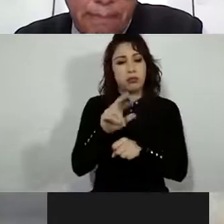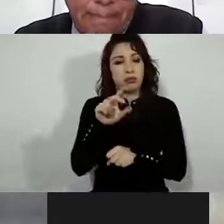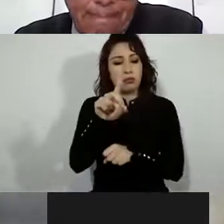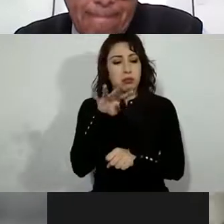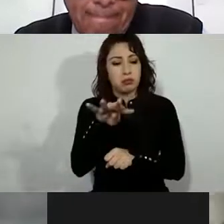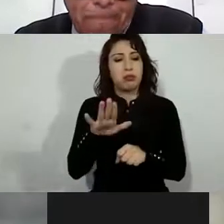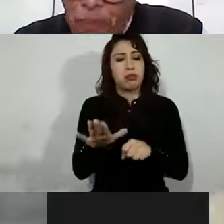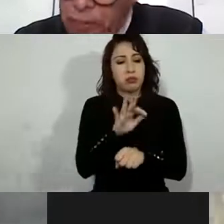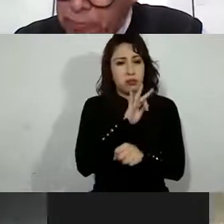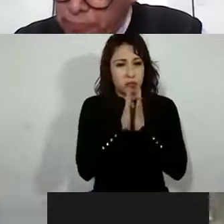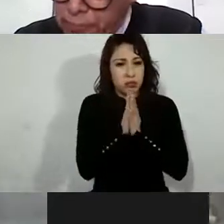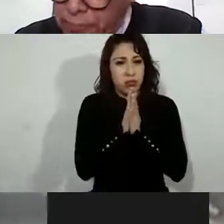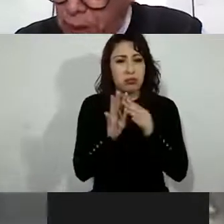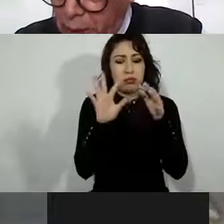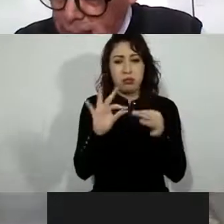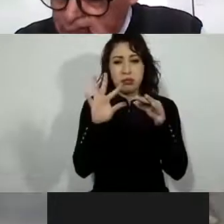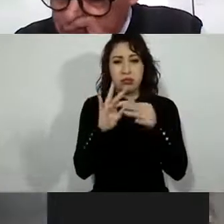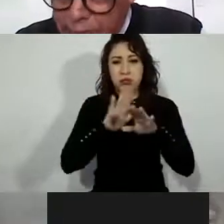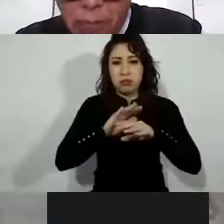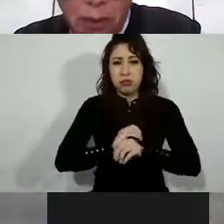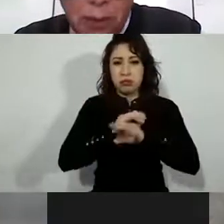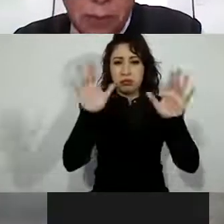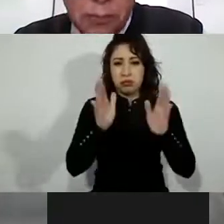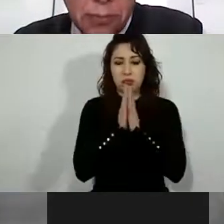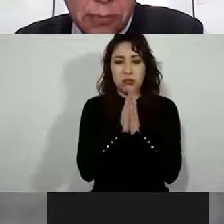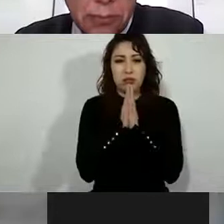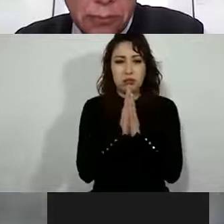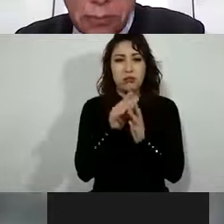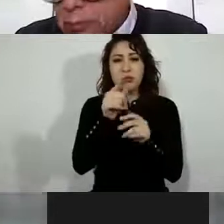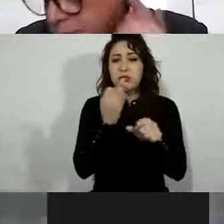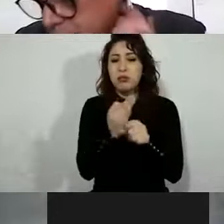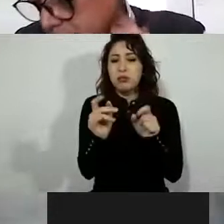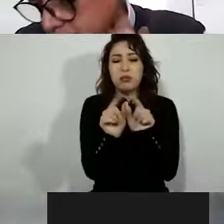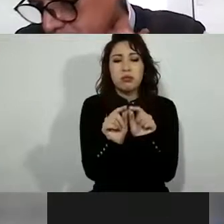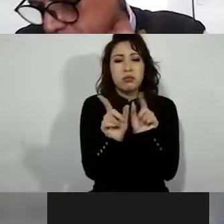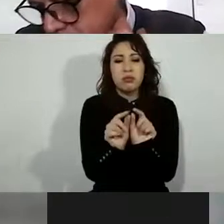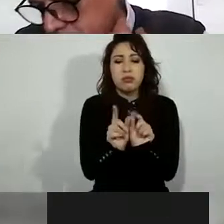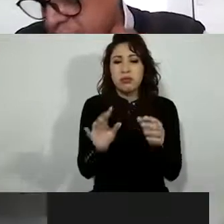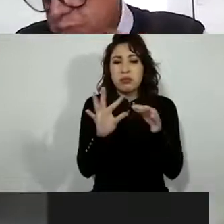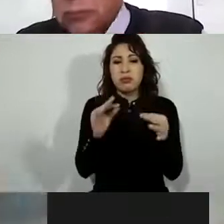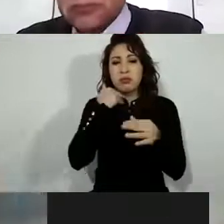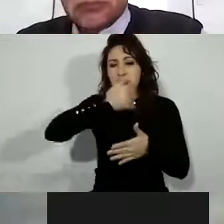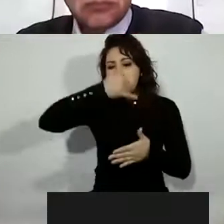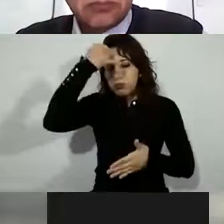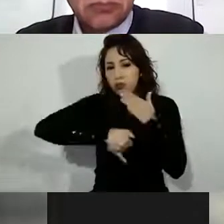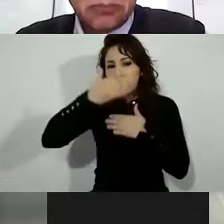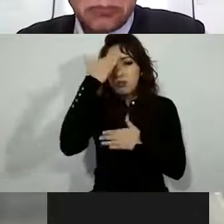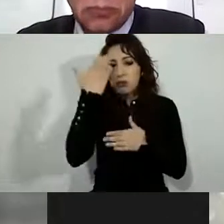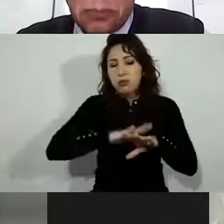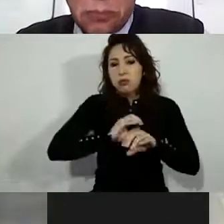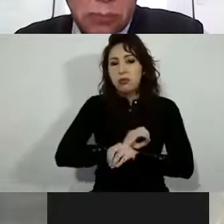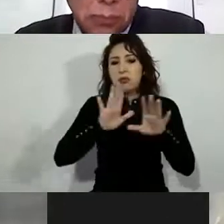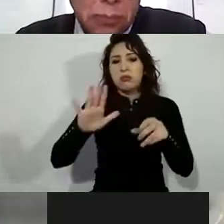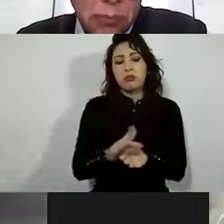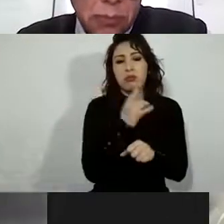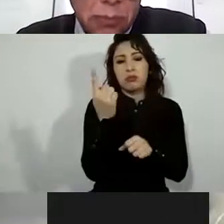el tema, ya que el informe señala esa parte de manera muy general? Estamos a ver lo más específico. También en el